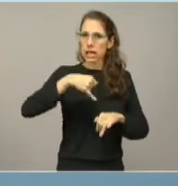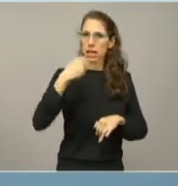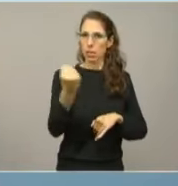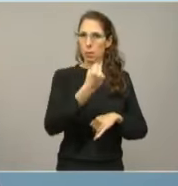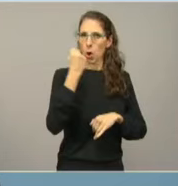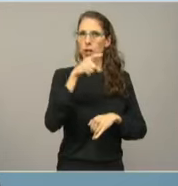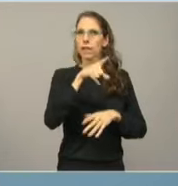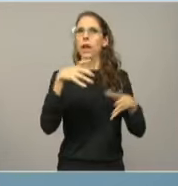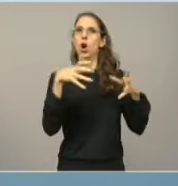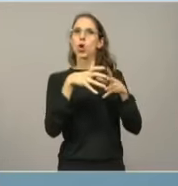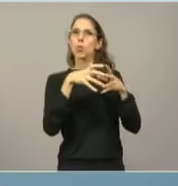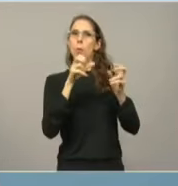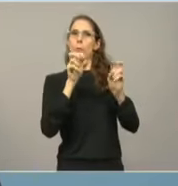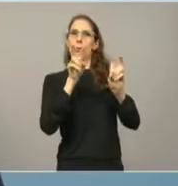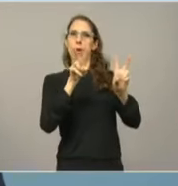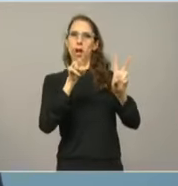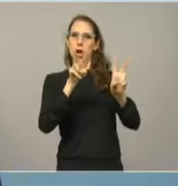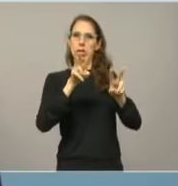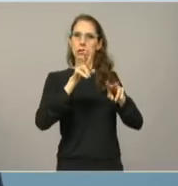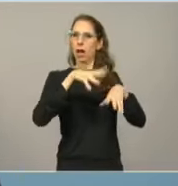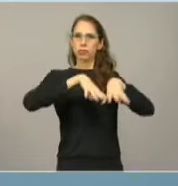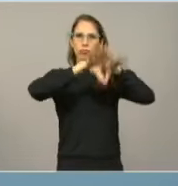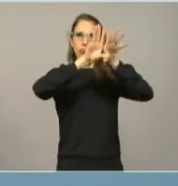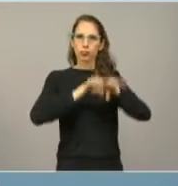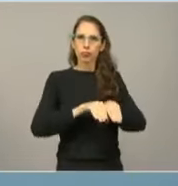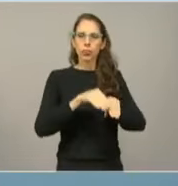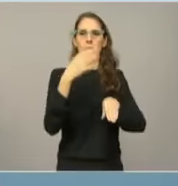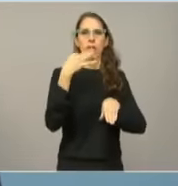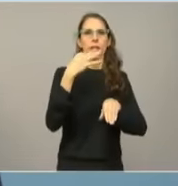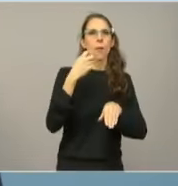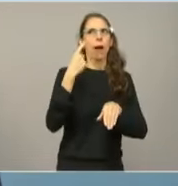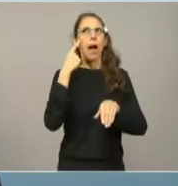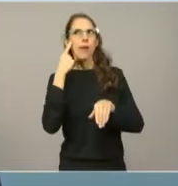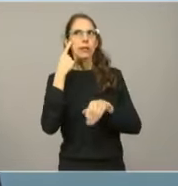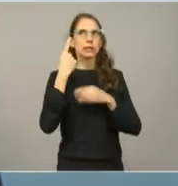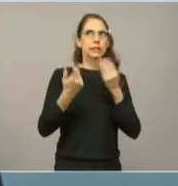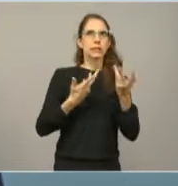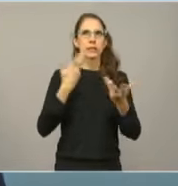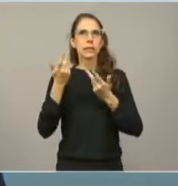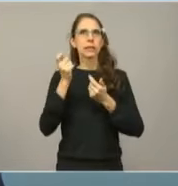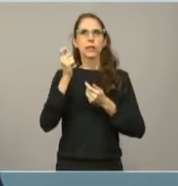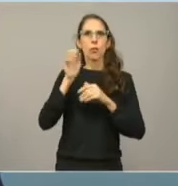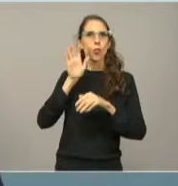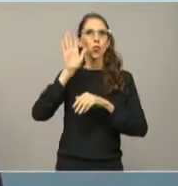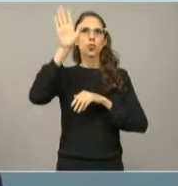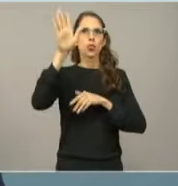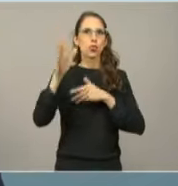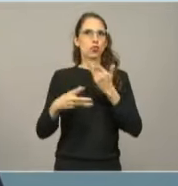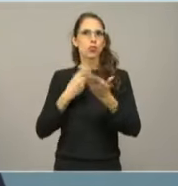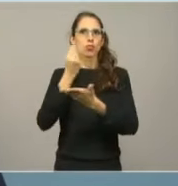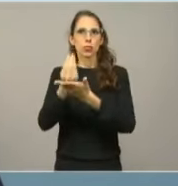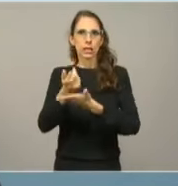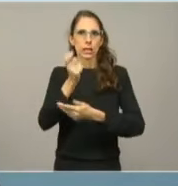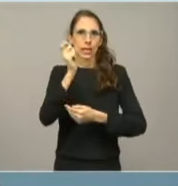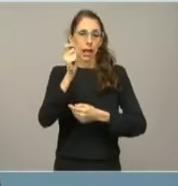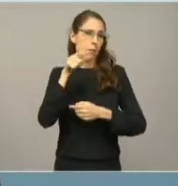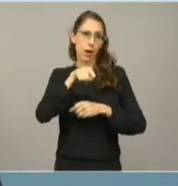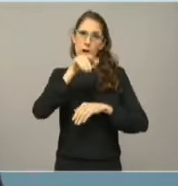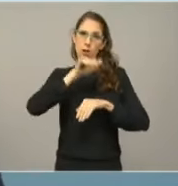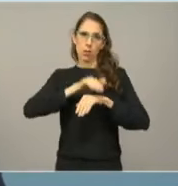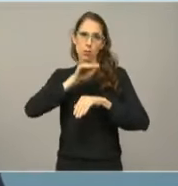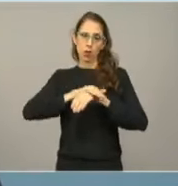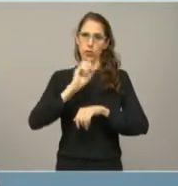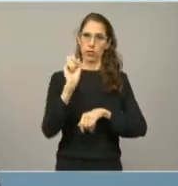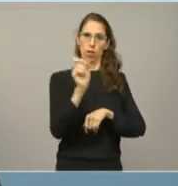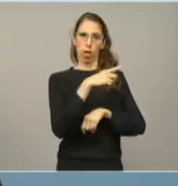un una respuesta o o generar expectativa de cara de cara al futuro y esa responsabilidad colectiva no de